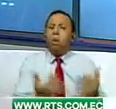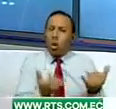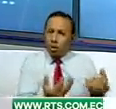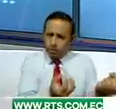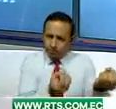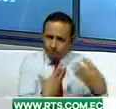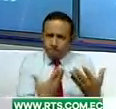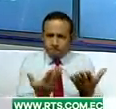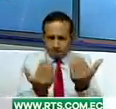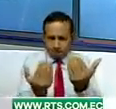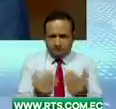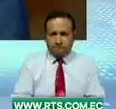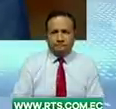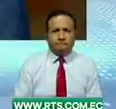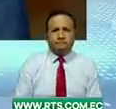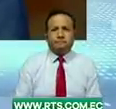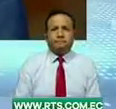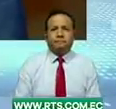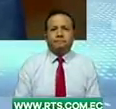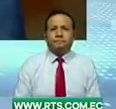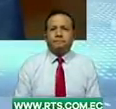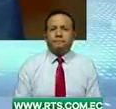escuchamos. Adelante.